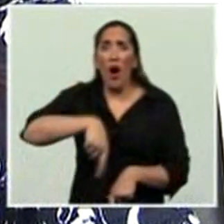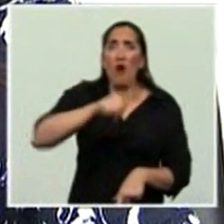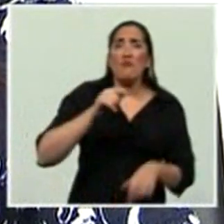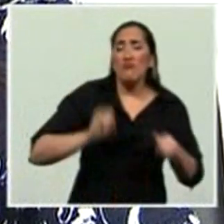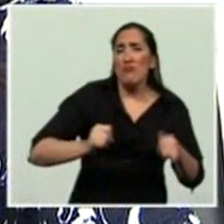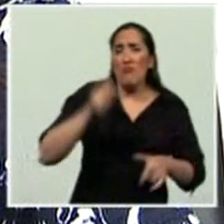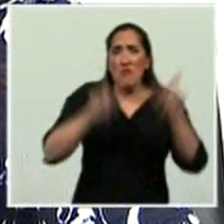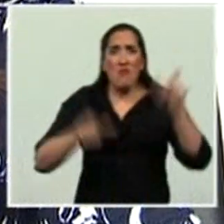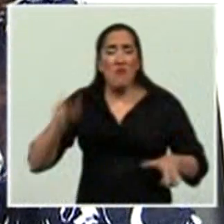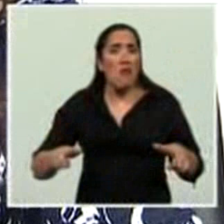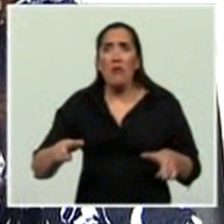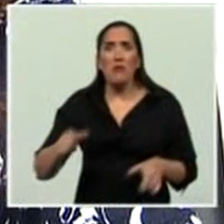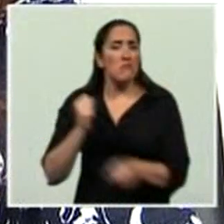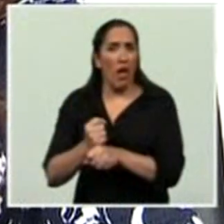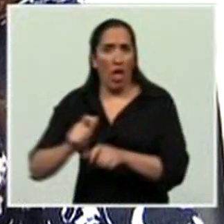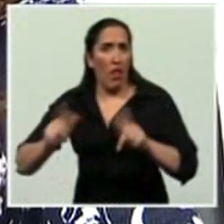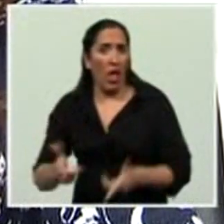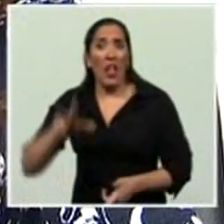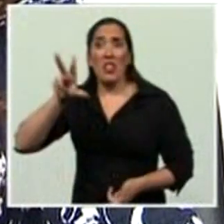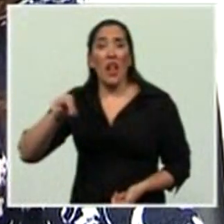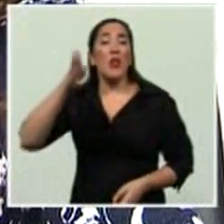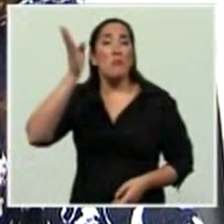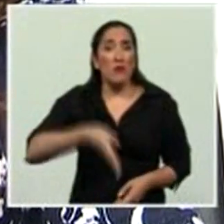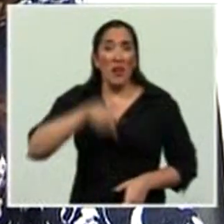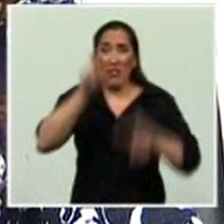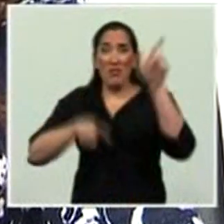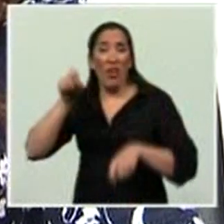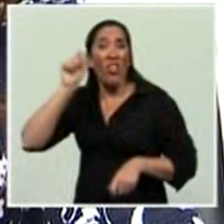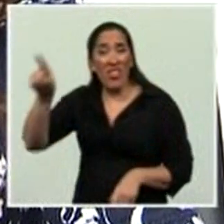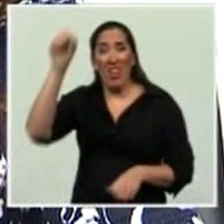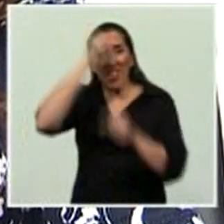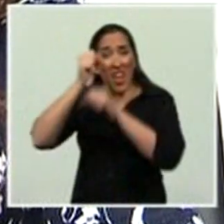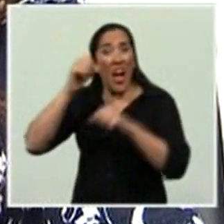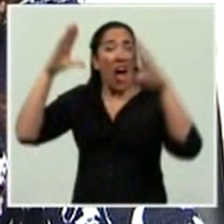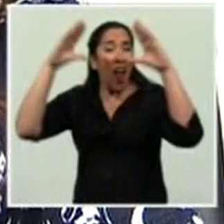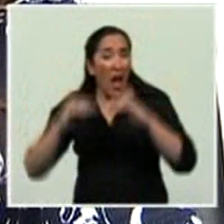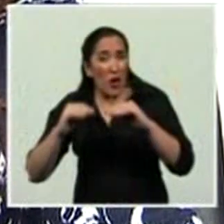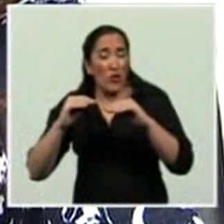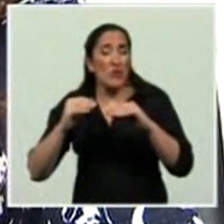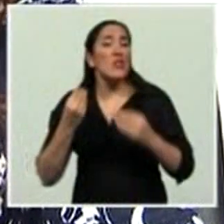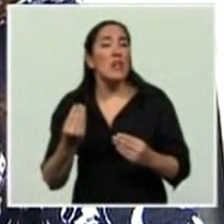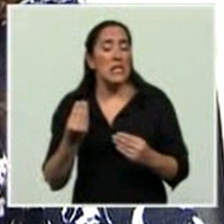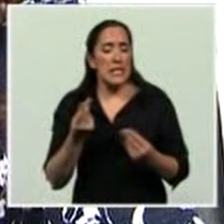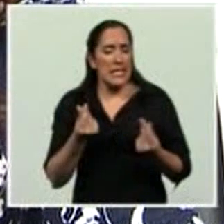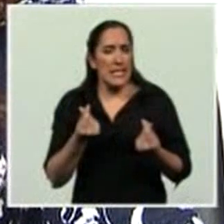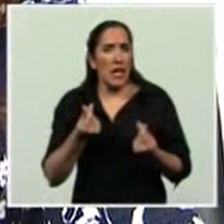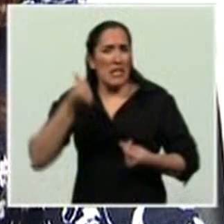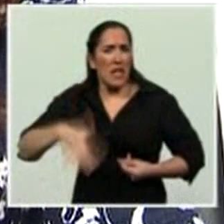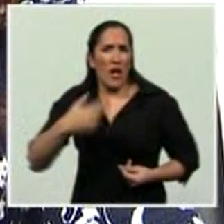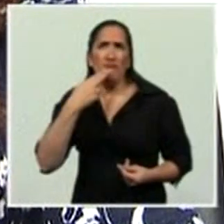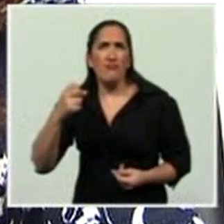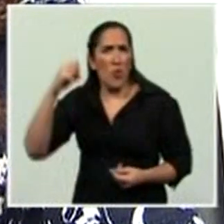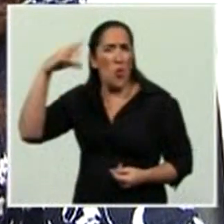trabajo hoy el 30% de los ciudadanos griegos por la noche para ahorrar por el costo de las tarifas